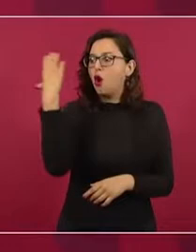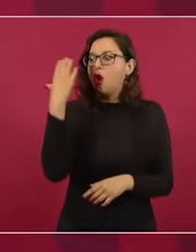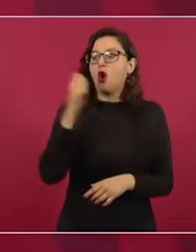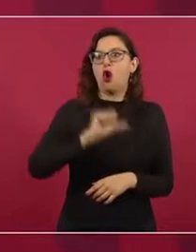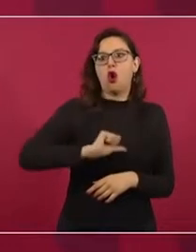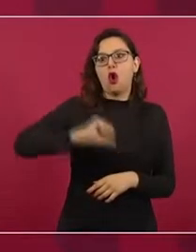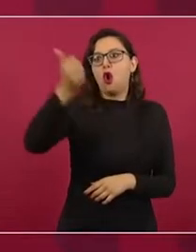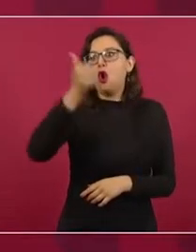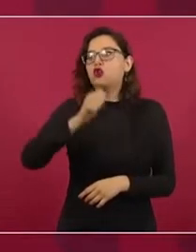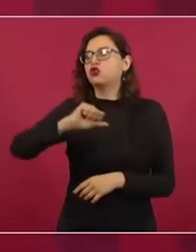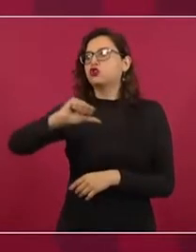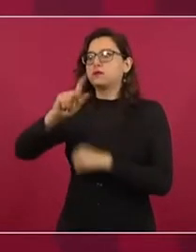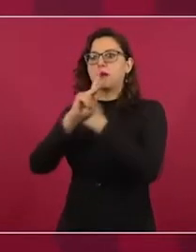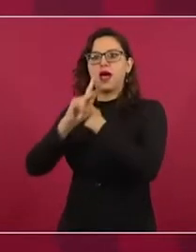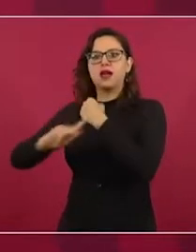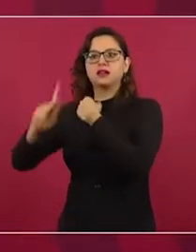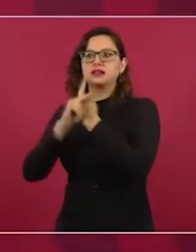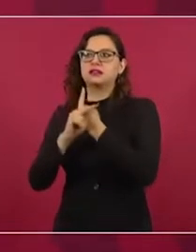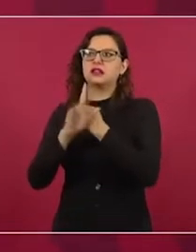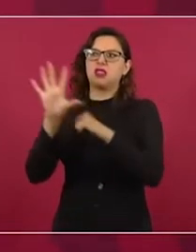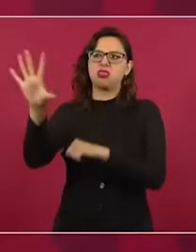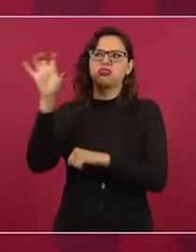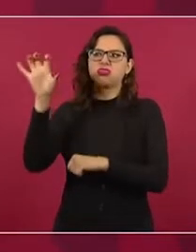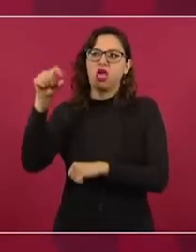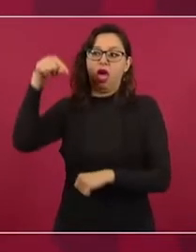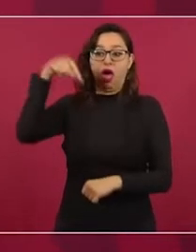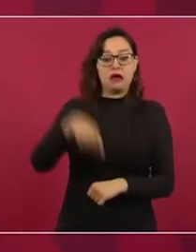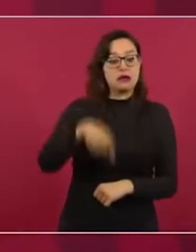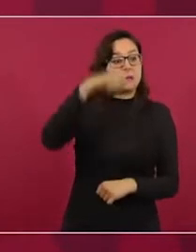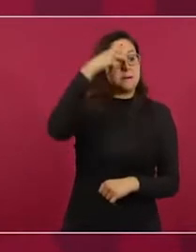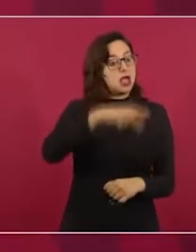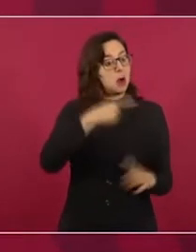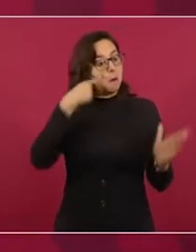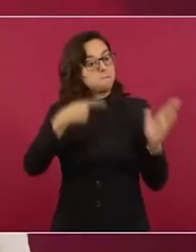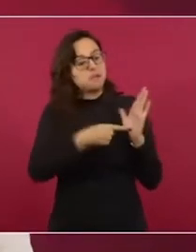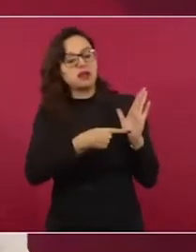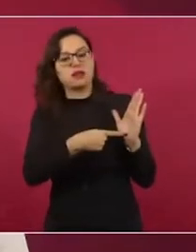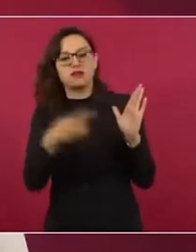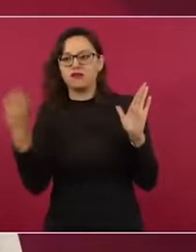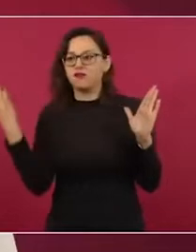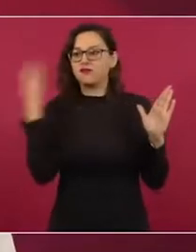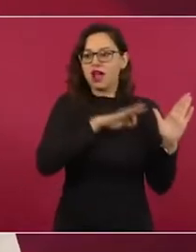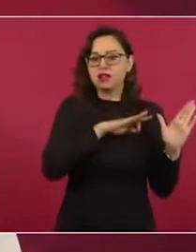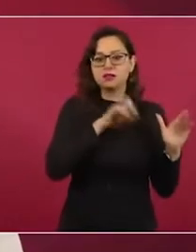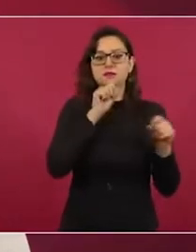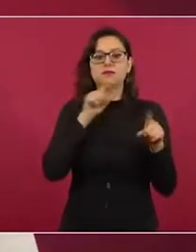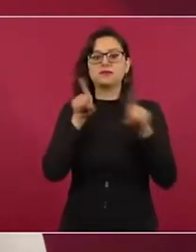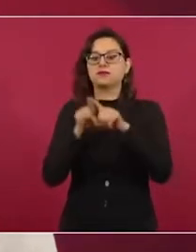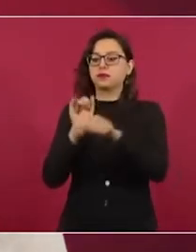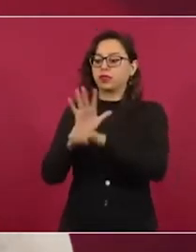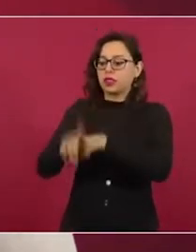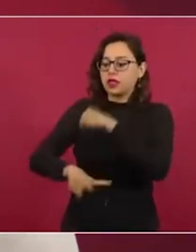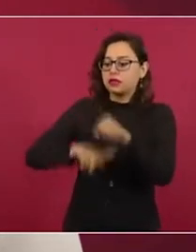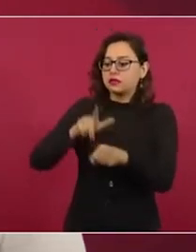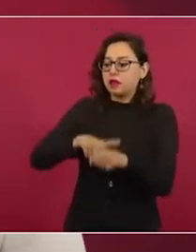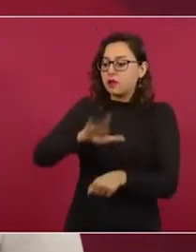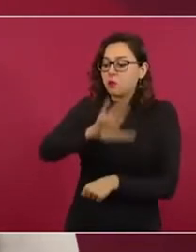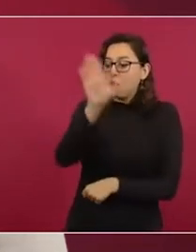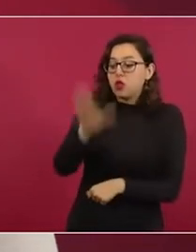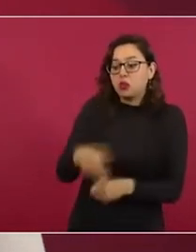en Sudamérica como si fueran de la península de Yucatán debido al tren. Pero los